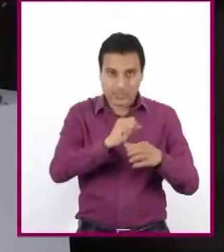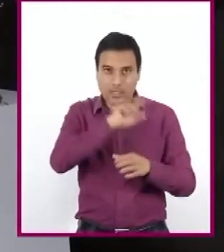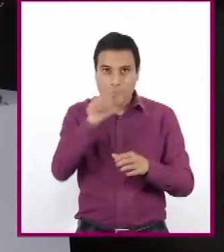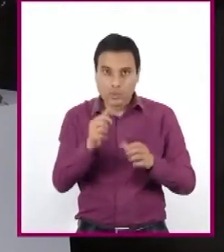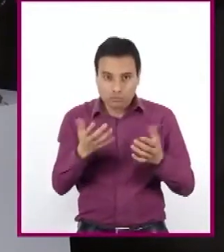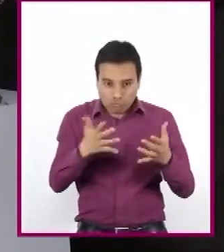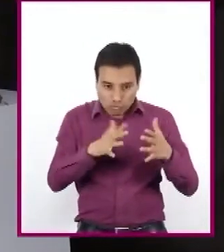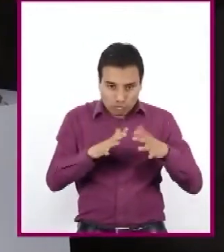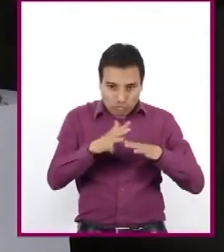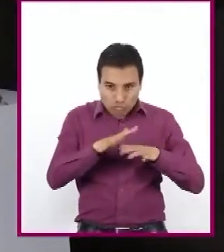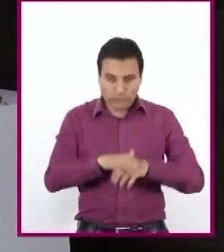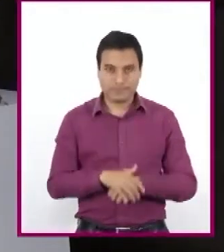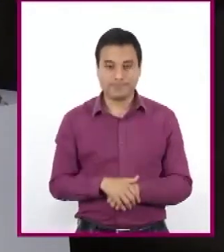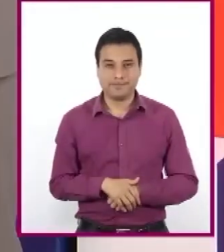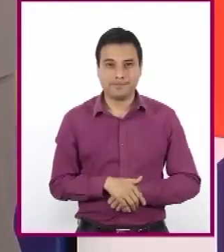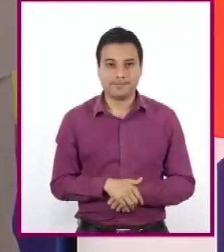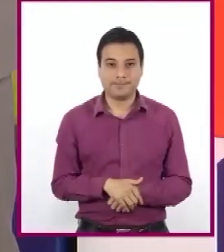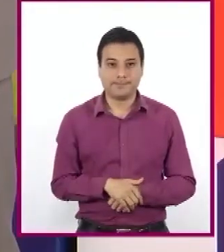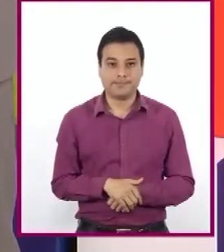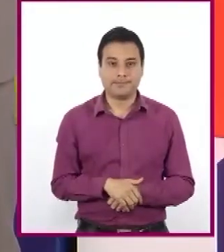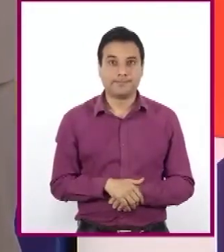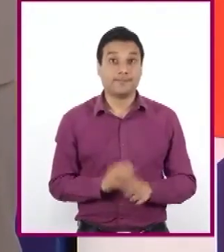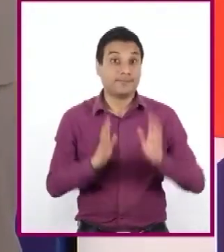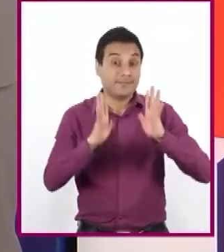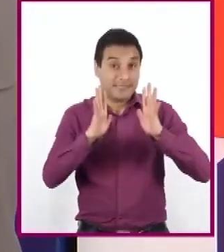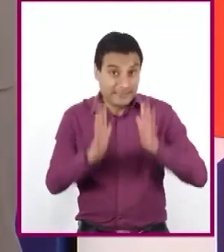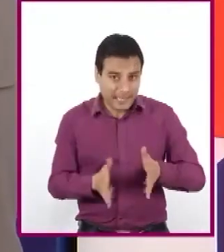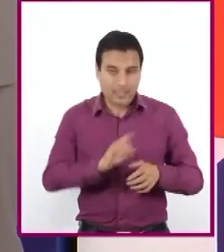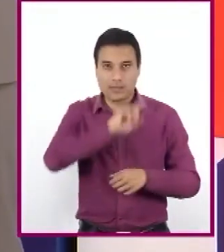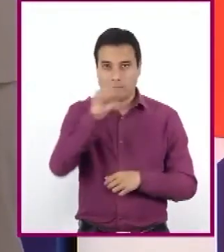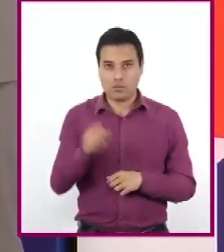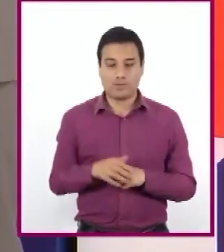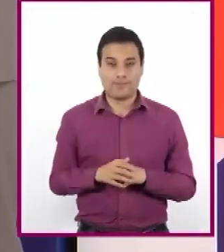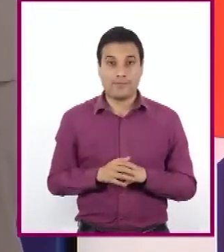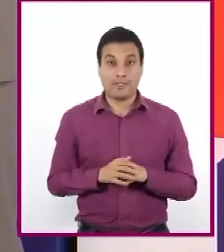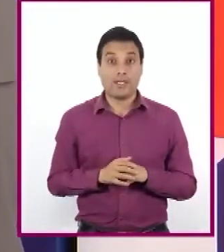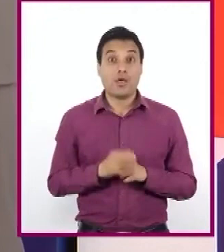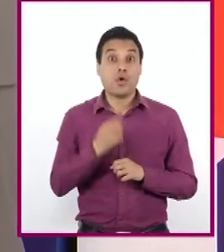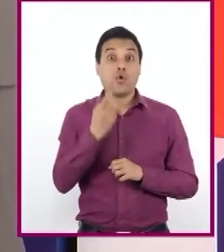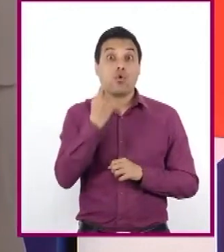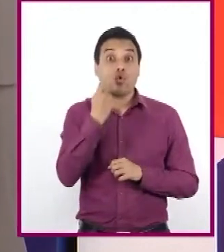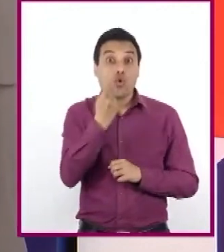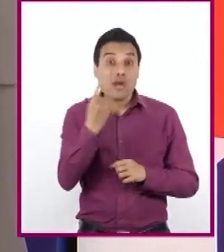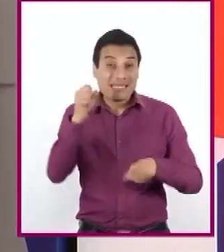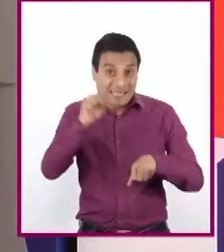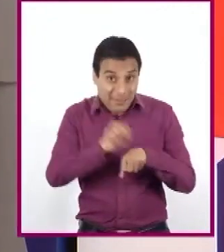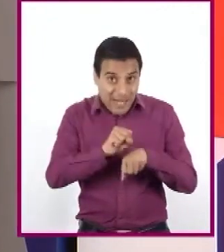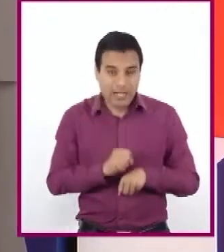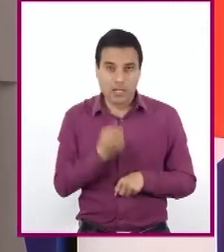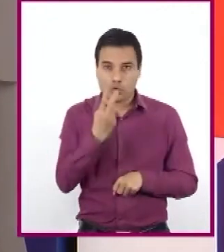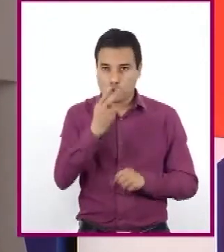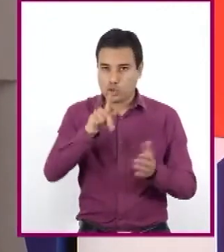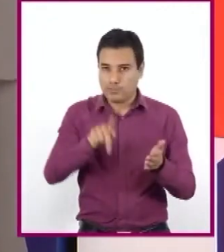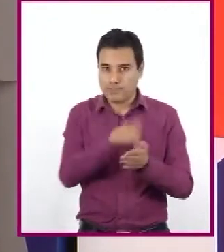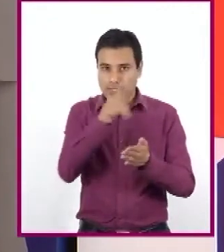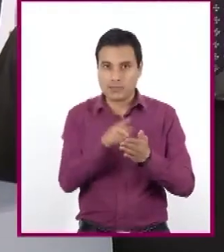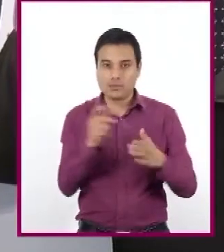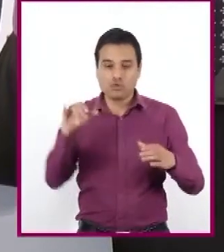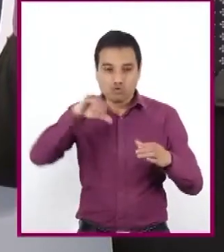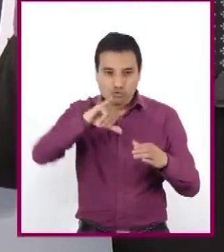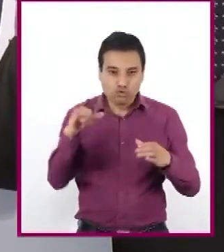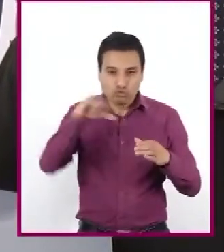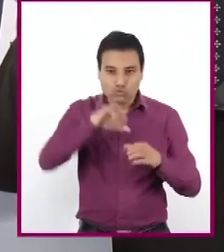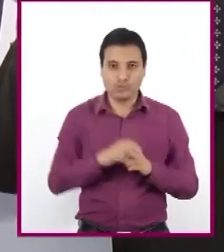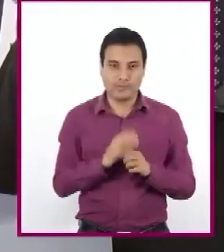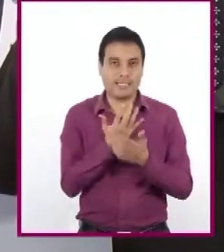cubrir. Y van a regar la planta 2 veces por semana y esperar a que crezcan sus raíces.